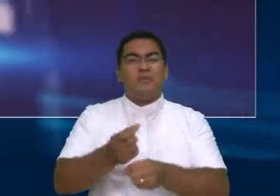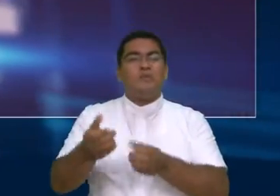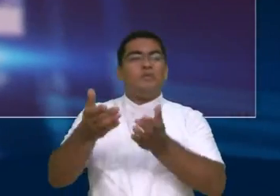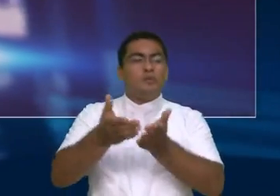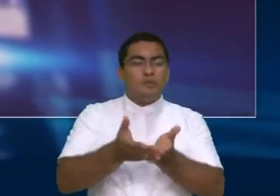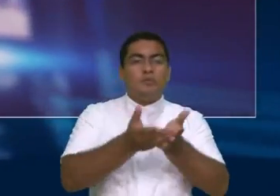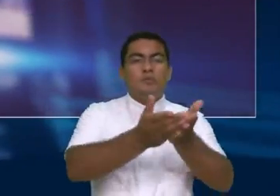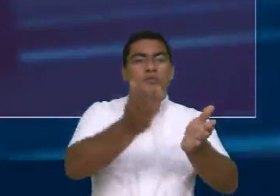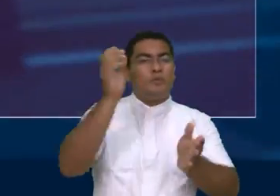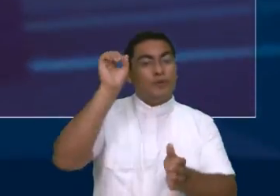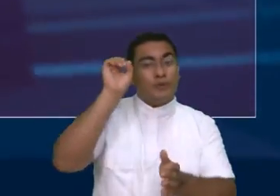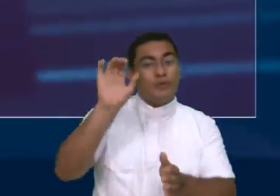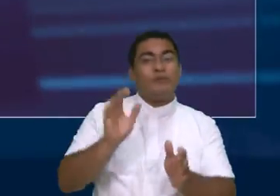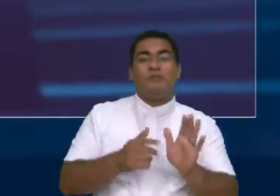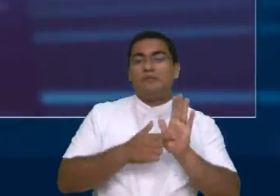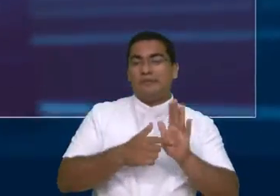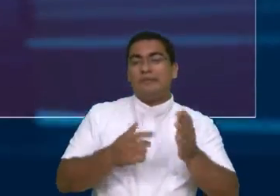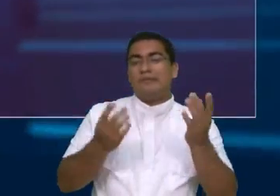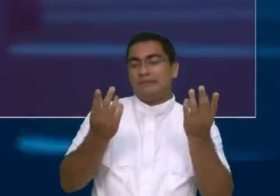turísticas. Detalles en breve.